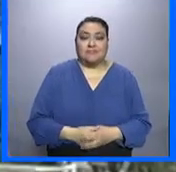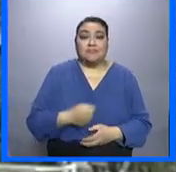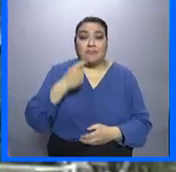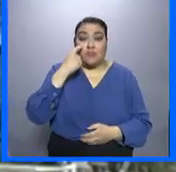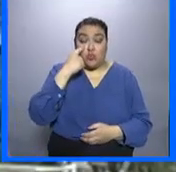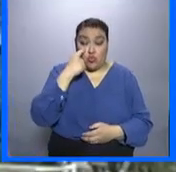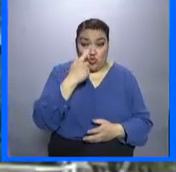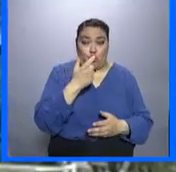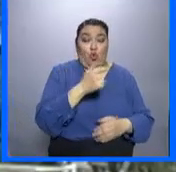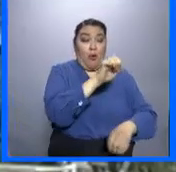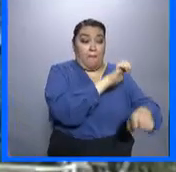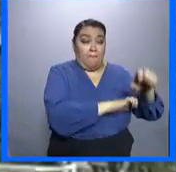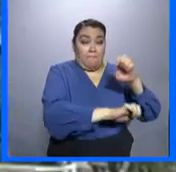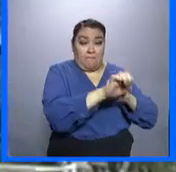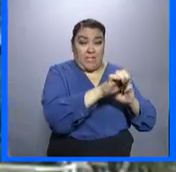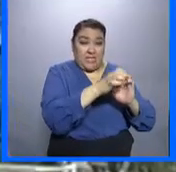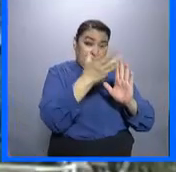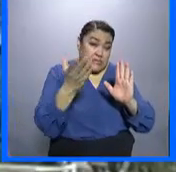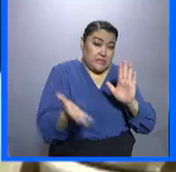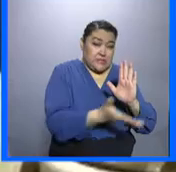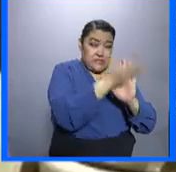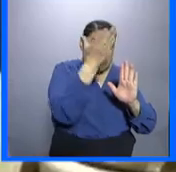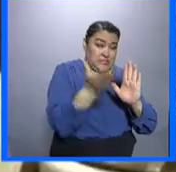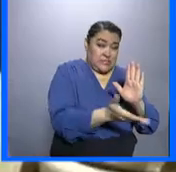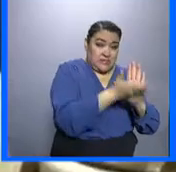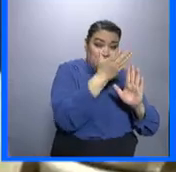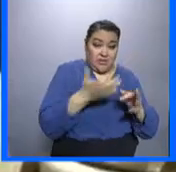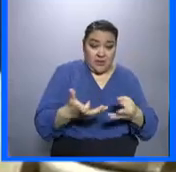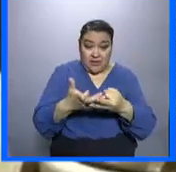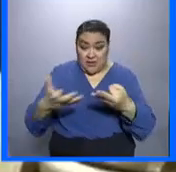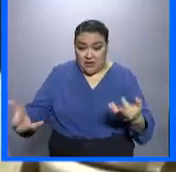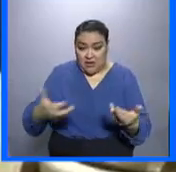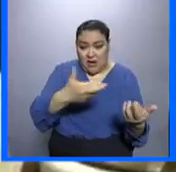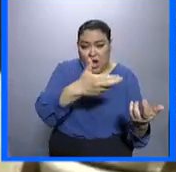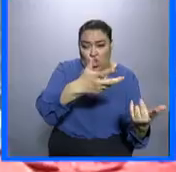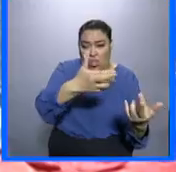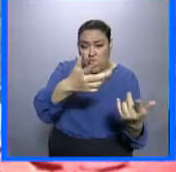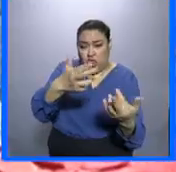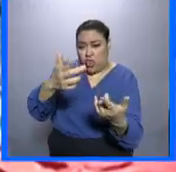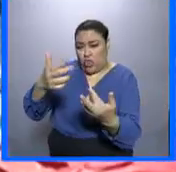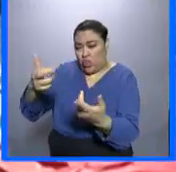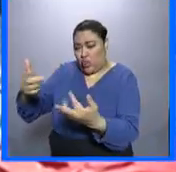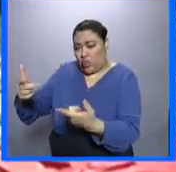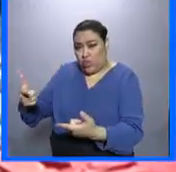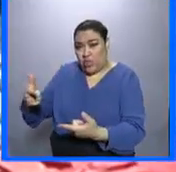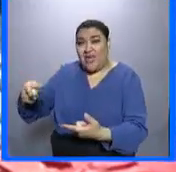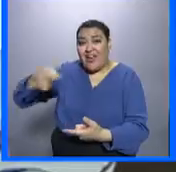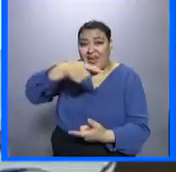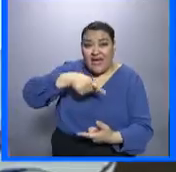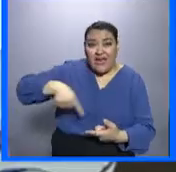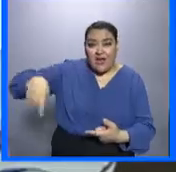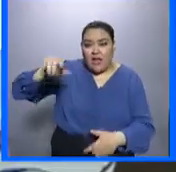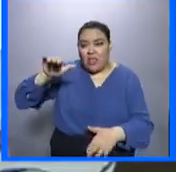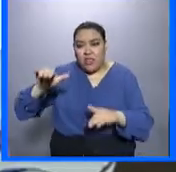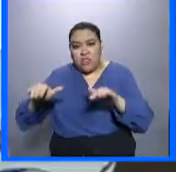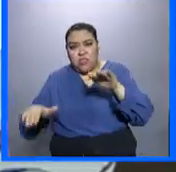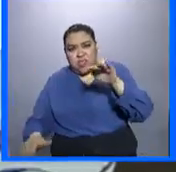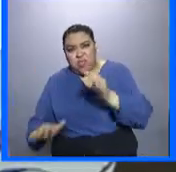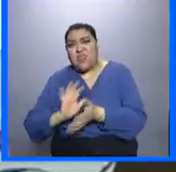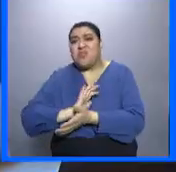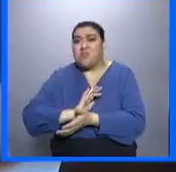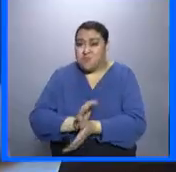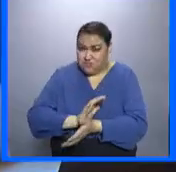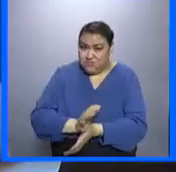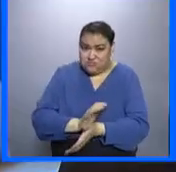Los megaproyectos de infraestructura aniquilan formas de vida de comunidades y provocan marcadas desigualdades